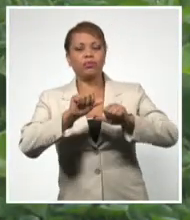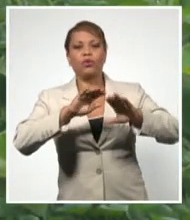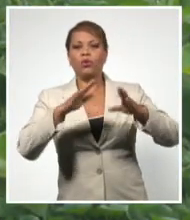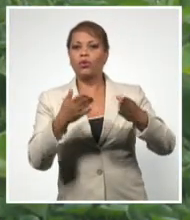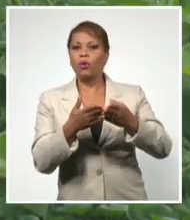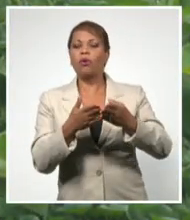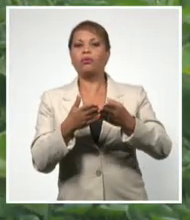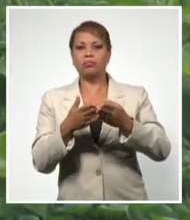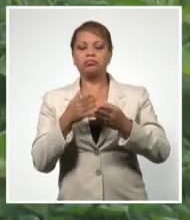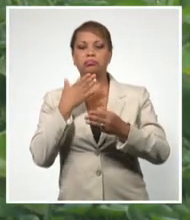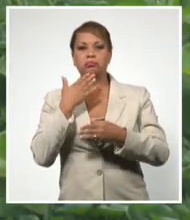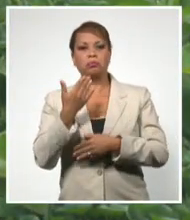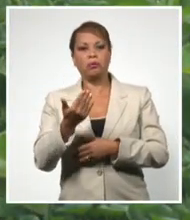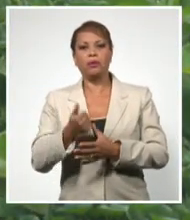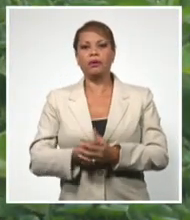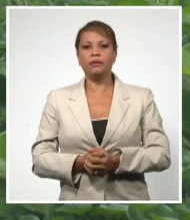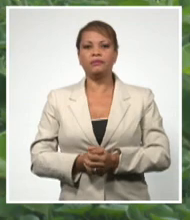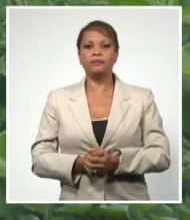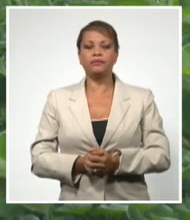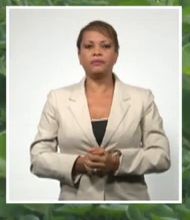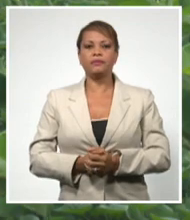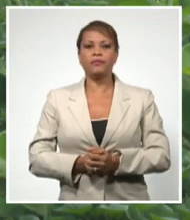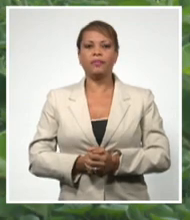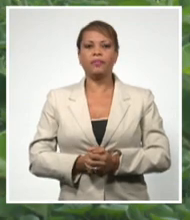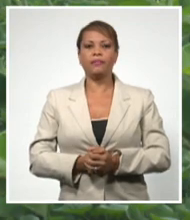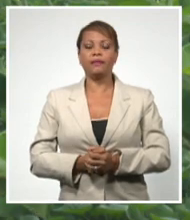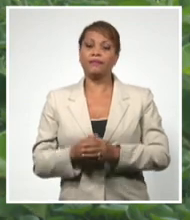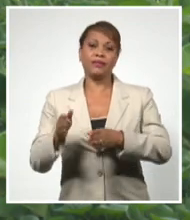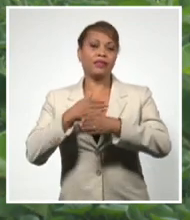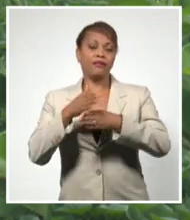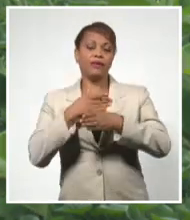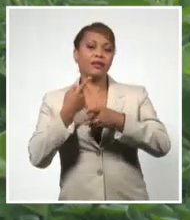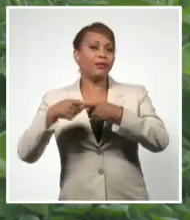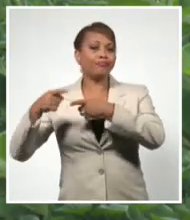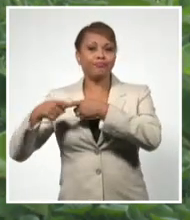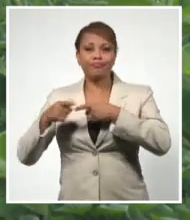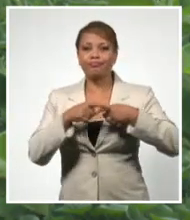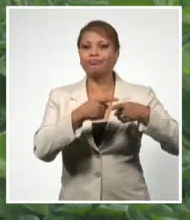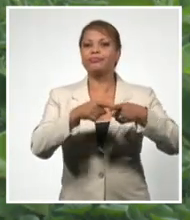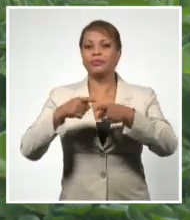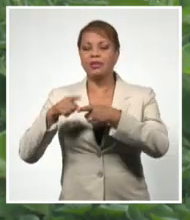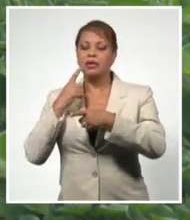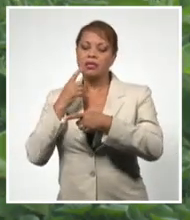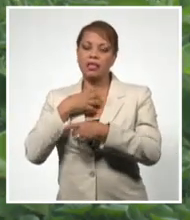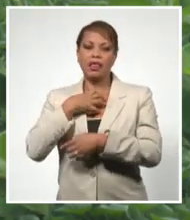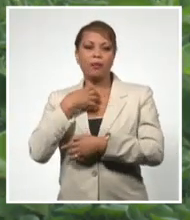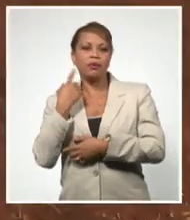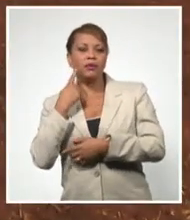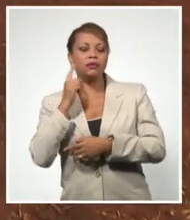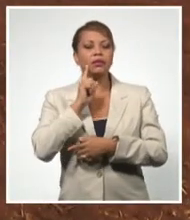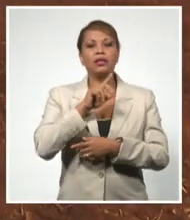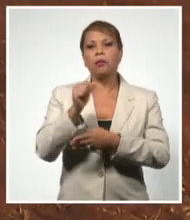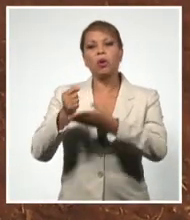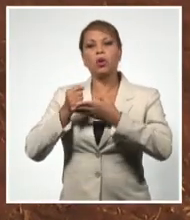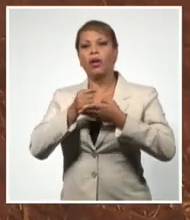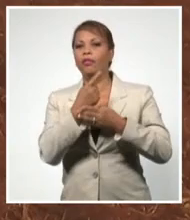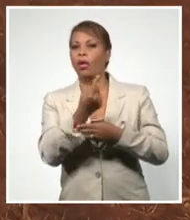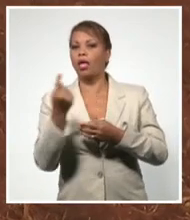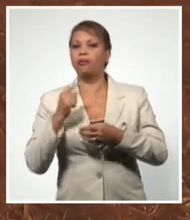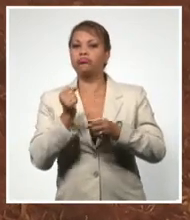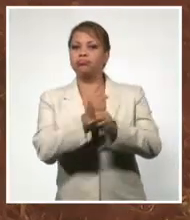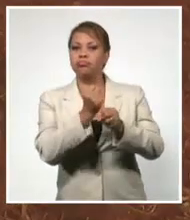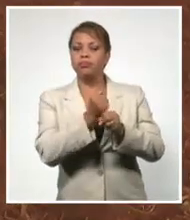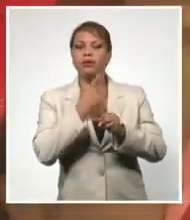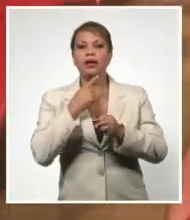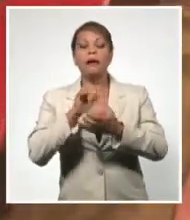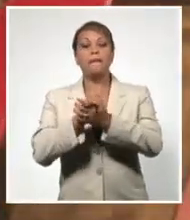abono y muchos productos ecológicos. Tenemos esa variante, pero por aquí por las cooperativas nos están apoyando en eso. Matanzas